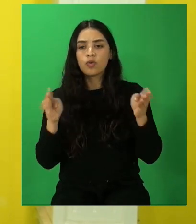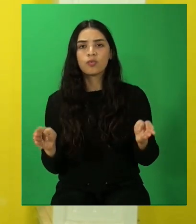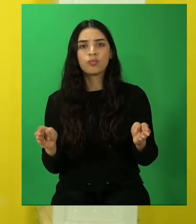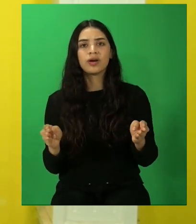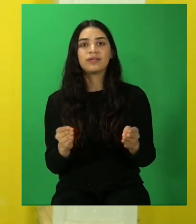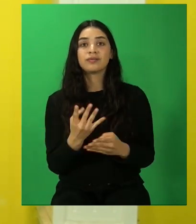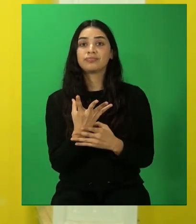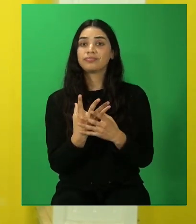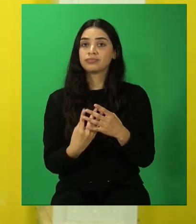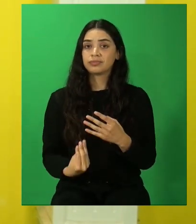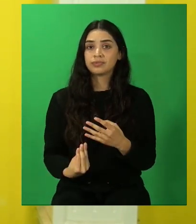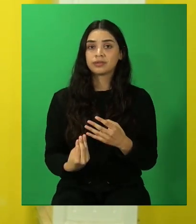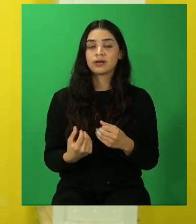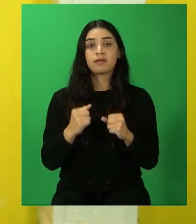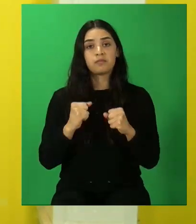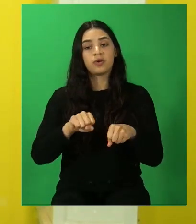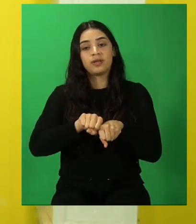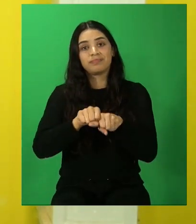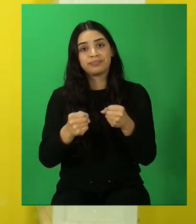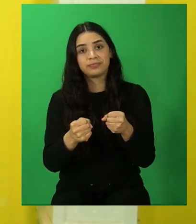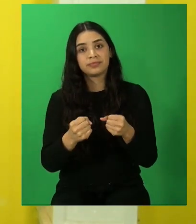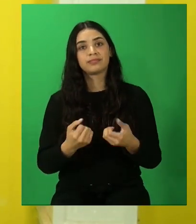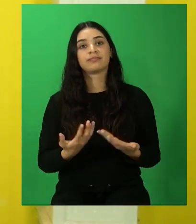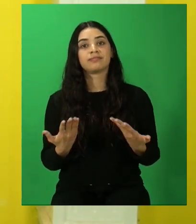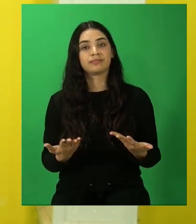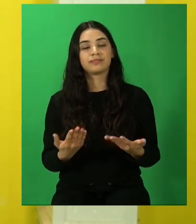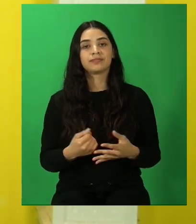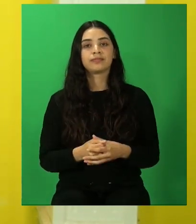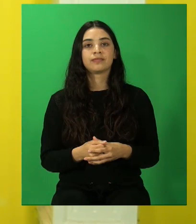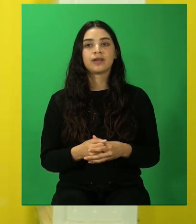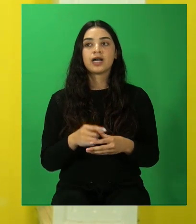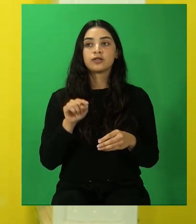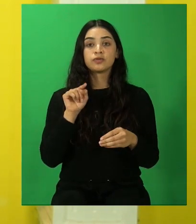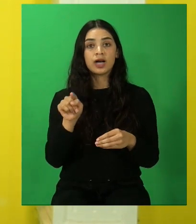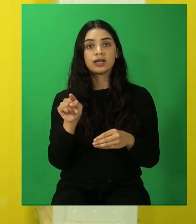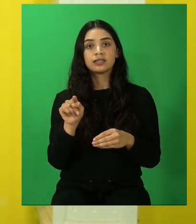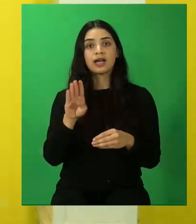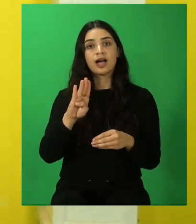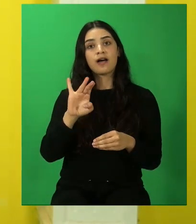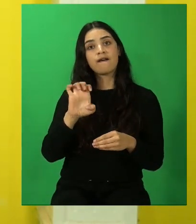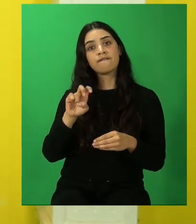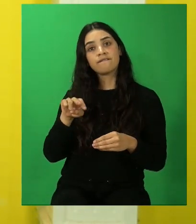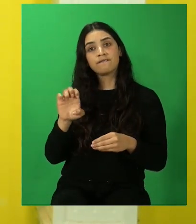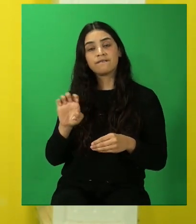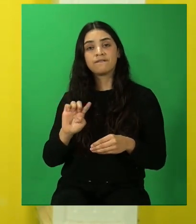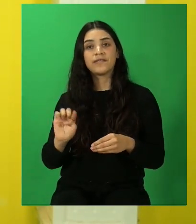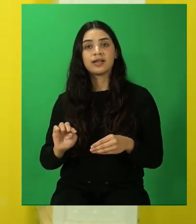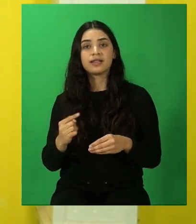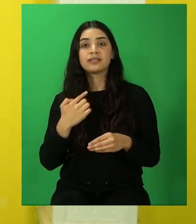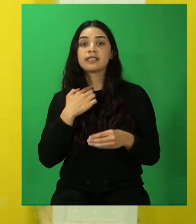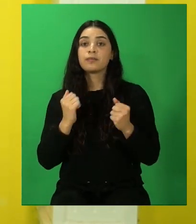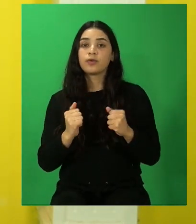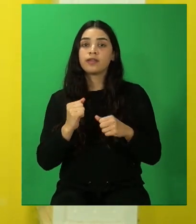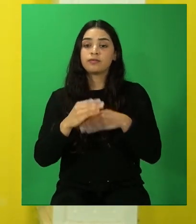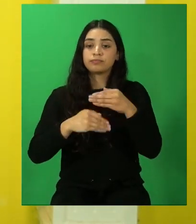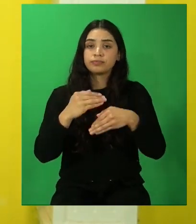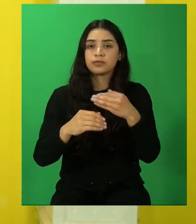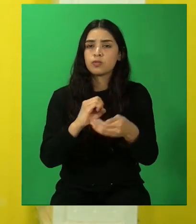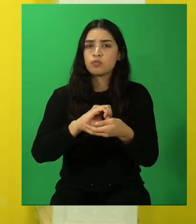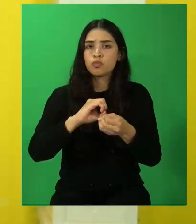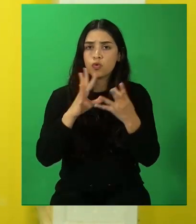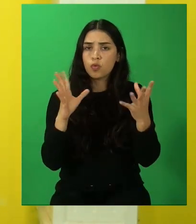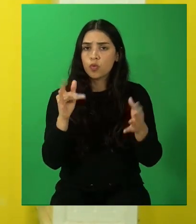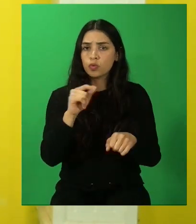durar toda la vida. Por lo tanto, ahí están los bienes de consumo que son durables y no durables.